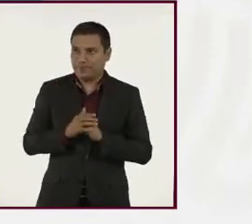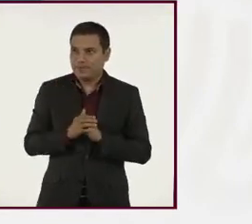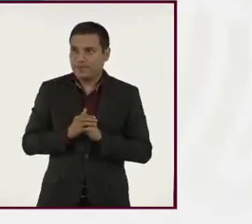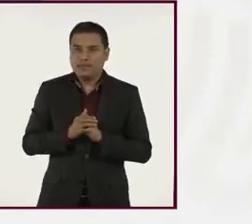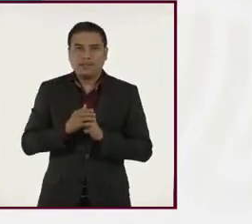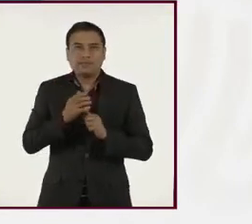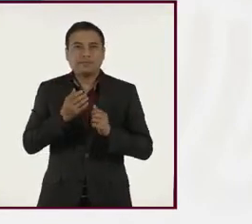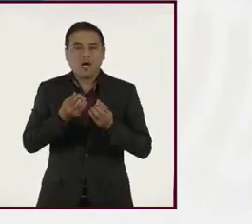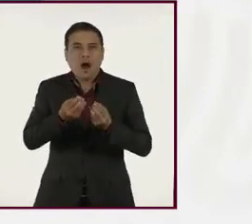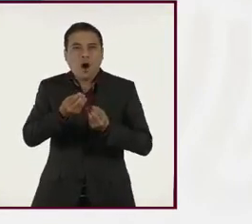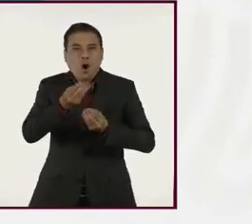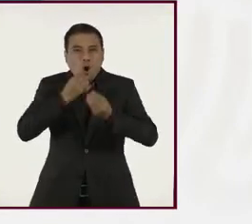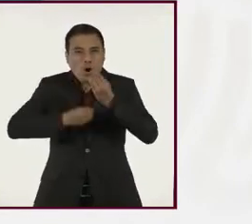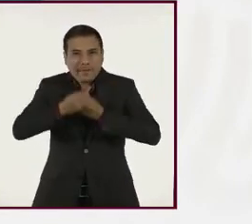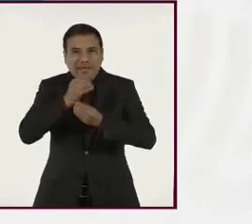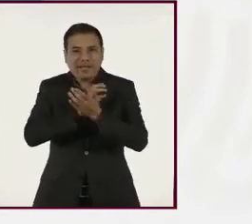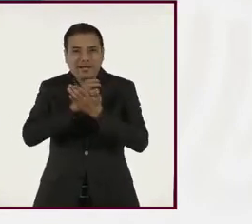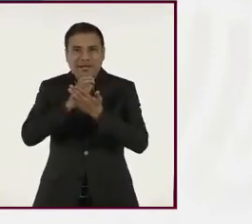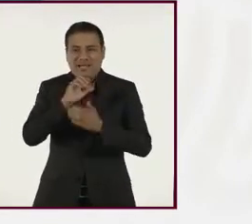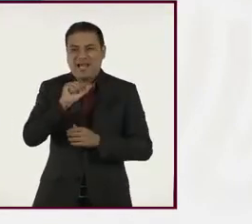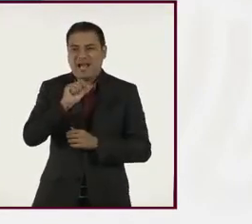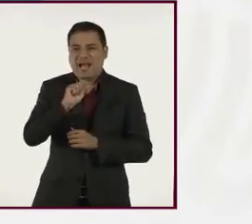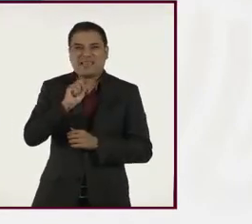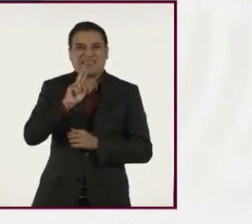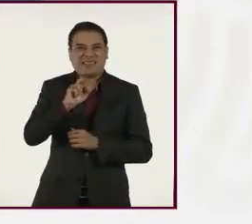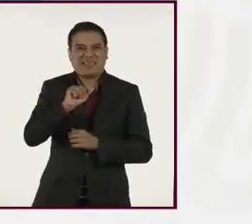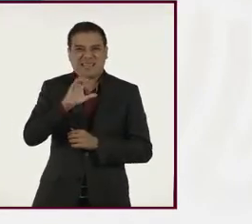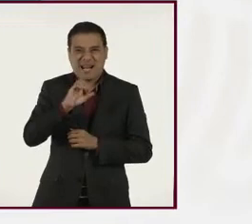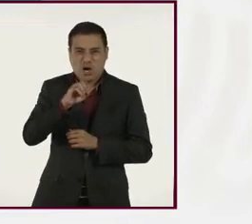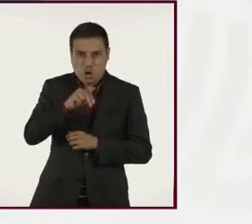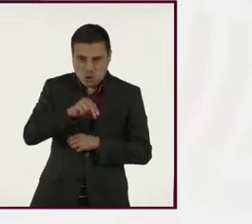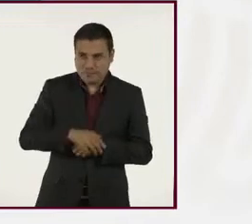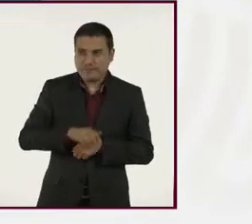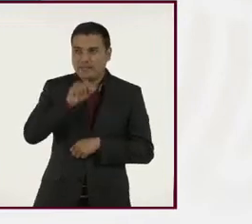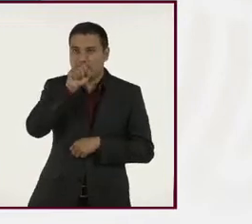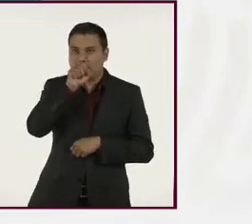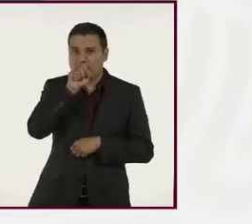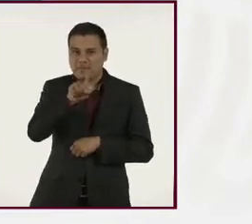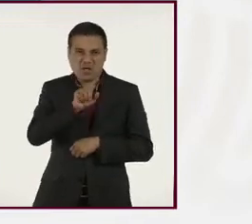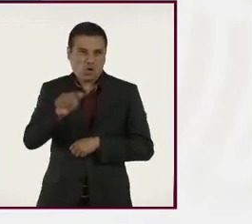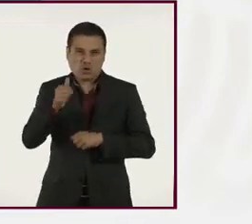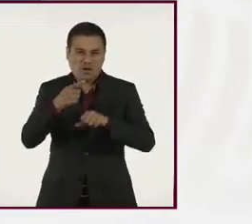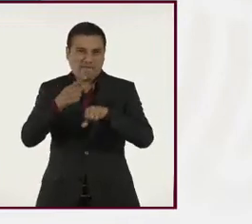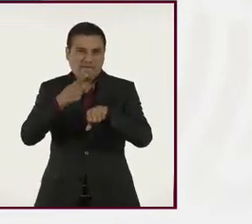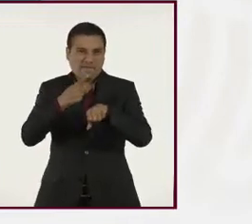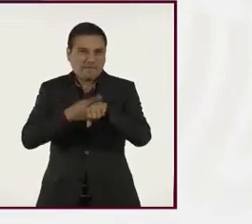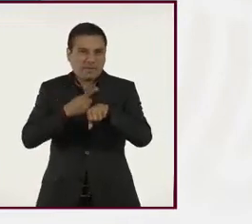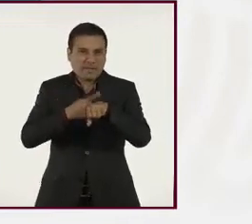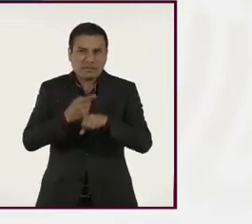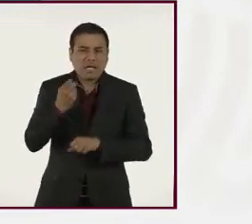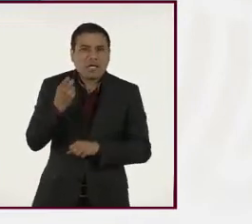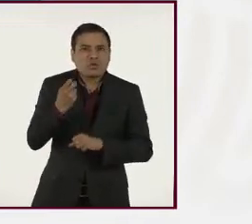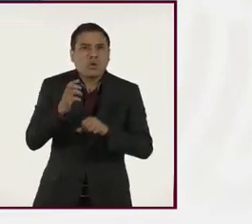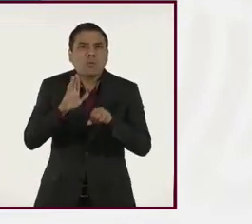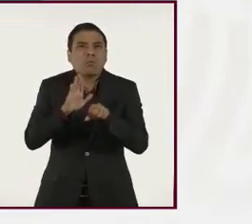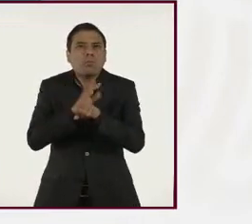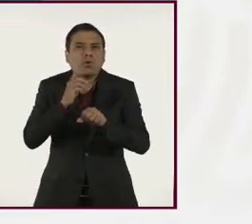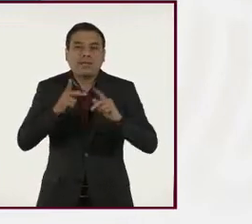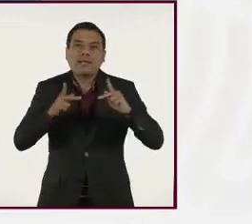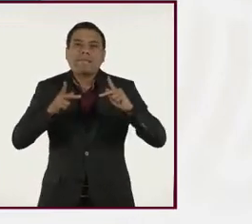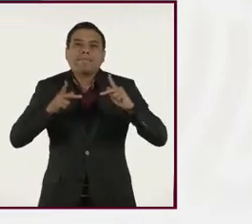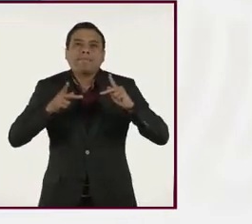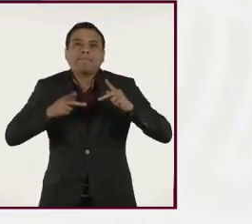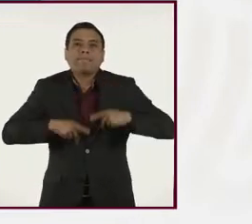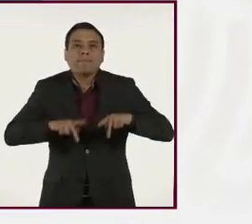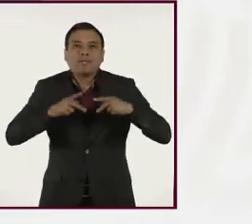en los trastornos de alimentación no especificados, que hay una alta relación con una distorsión en la imagen corporal.